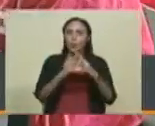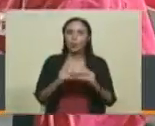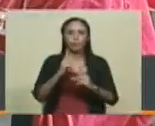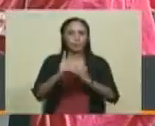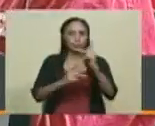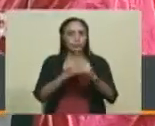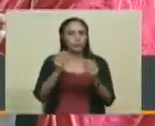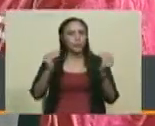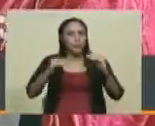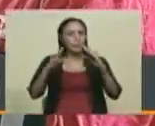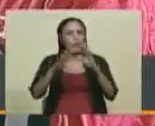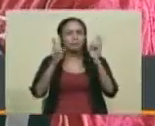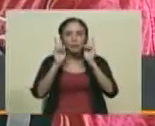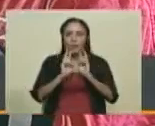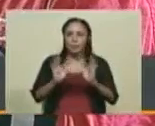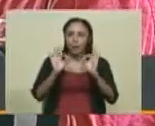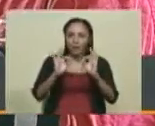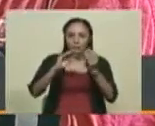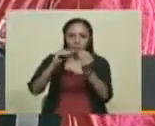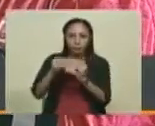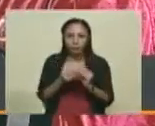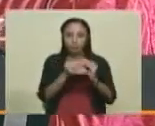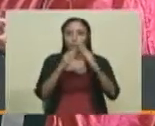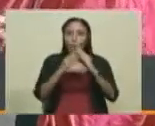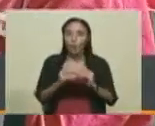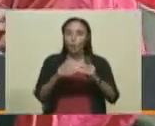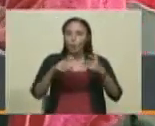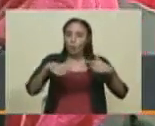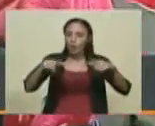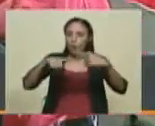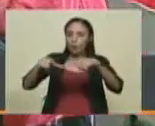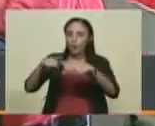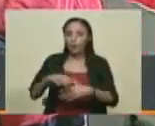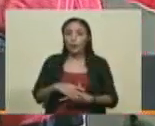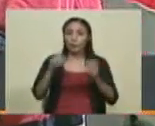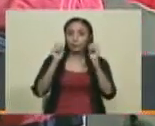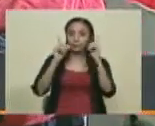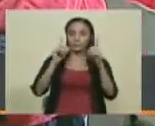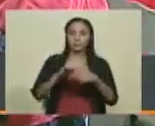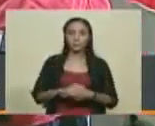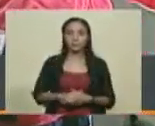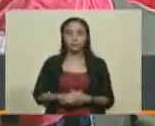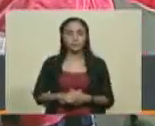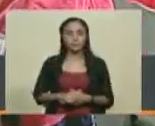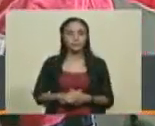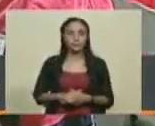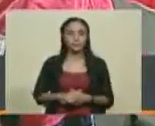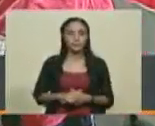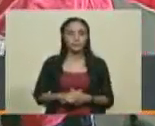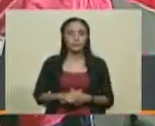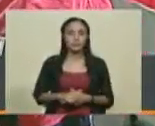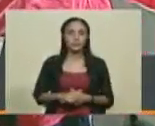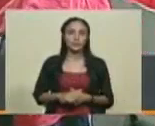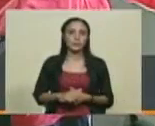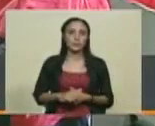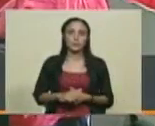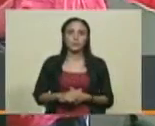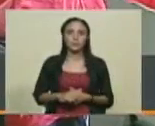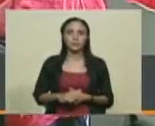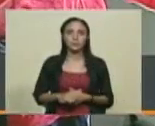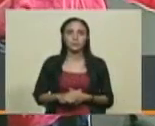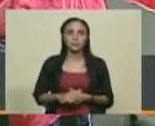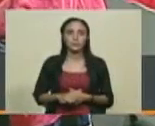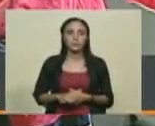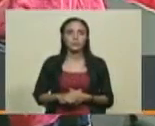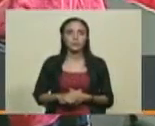de mantenimiento de nuestras instalaciones que van a impactar de manera directa en la confiabilidad operacional de cada